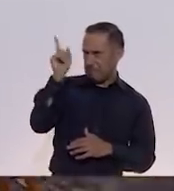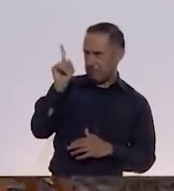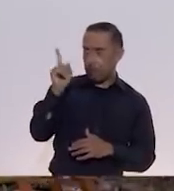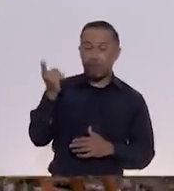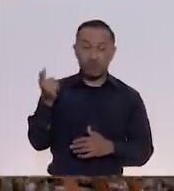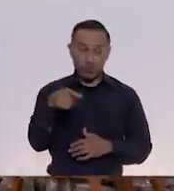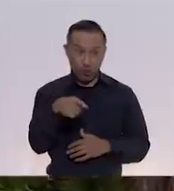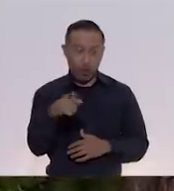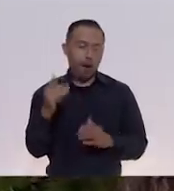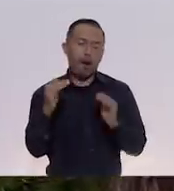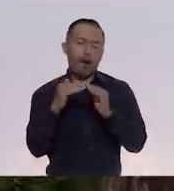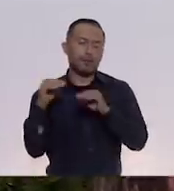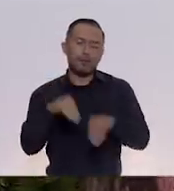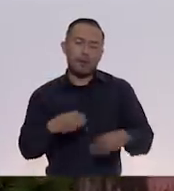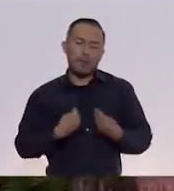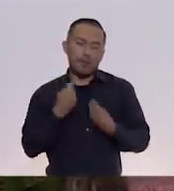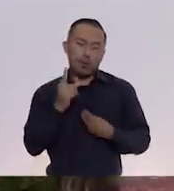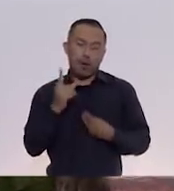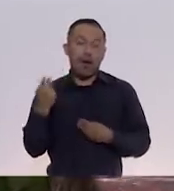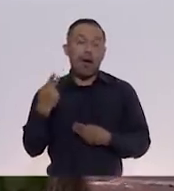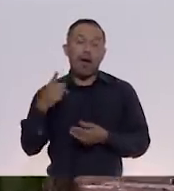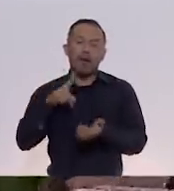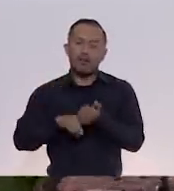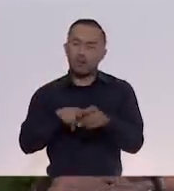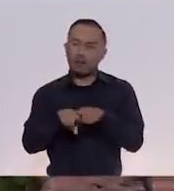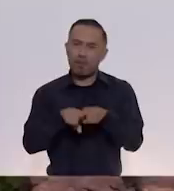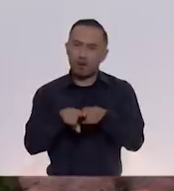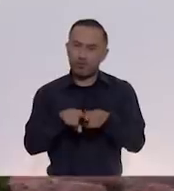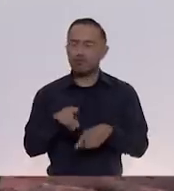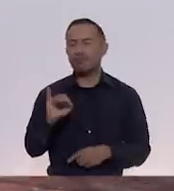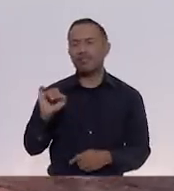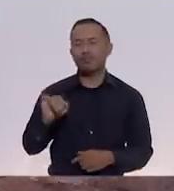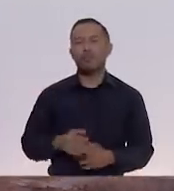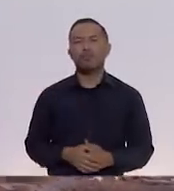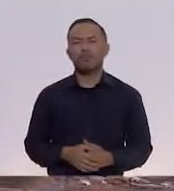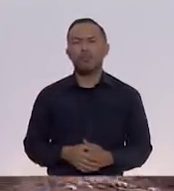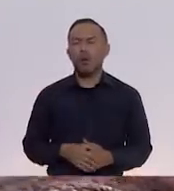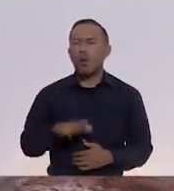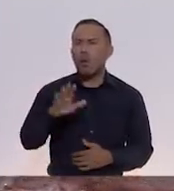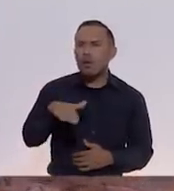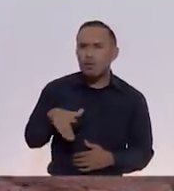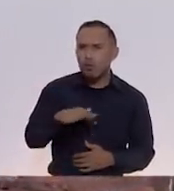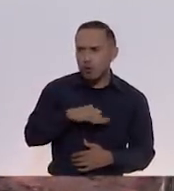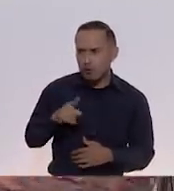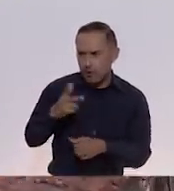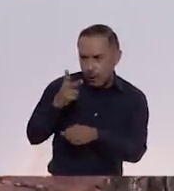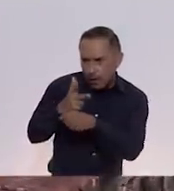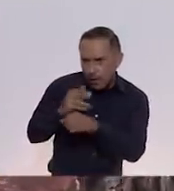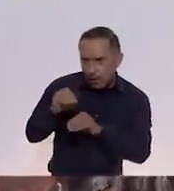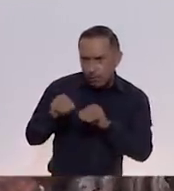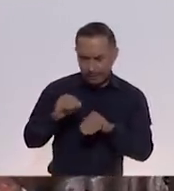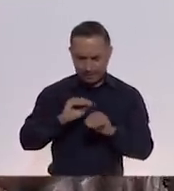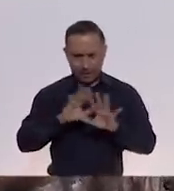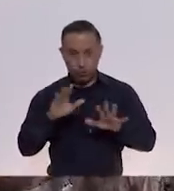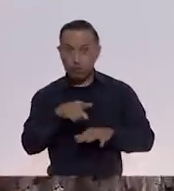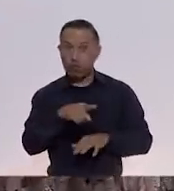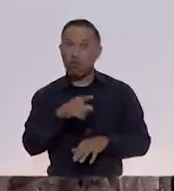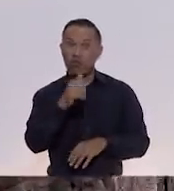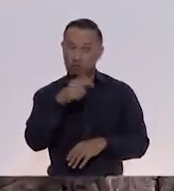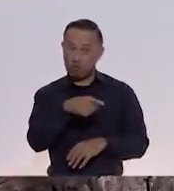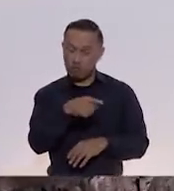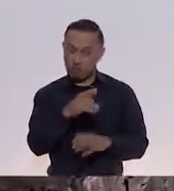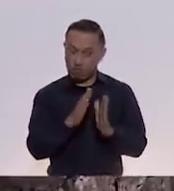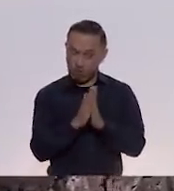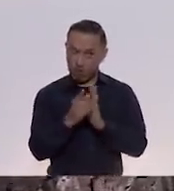conocías porque ella no vive aquí. Es una de mis hermanas. Sí. Oye, tía, ahora que ibas acá, ¿me enseñas a usar tu cámara? Claro. Bueno, siempre y cuando no esté